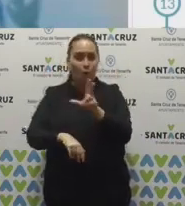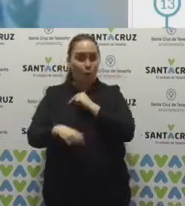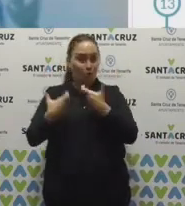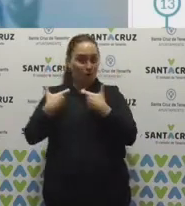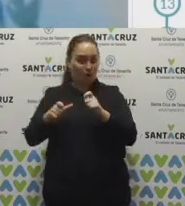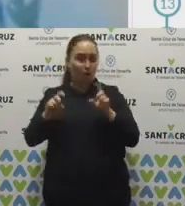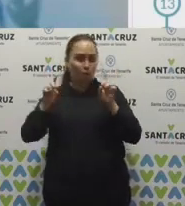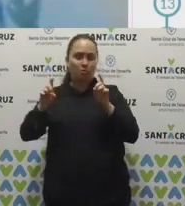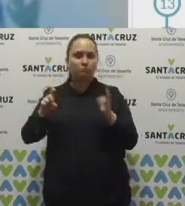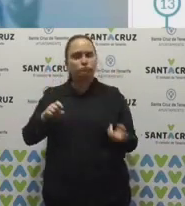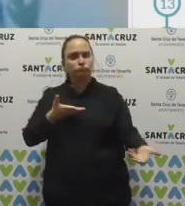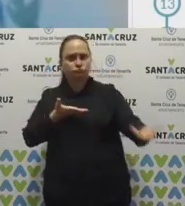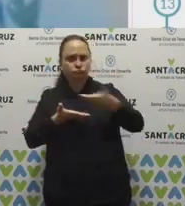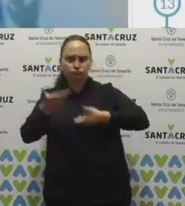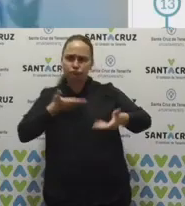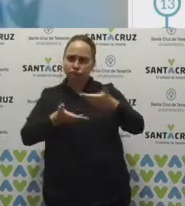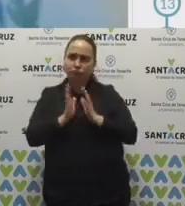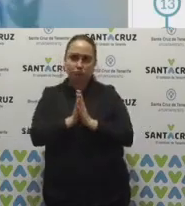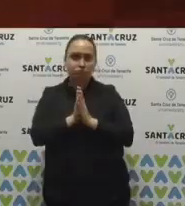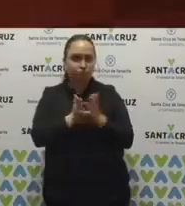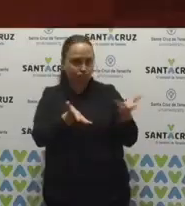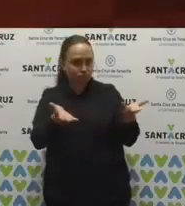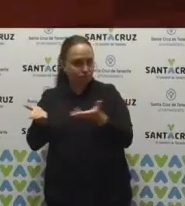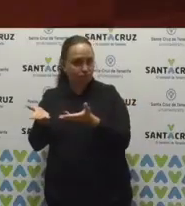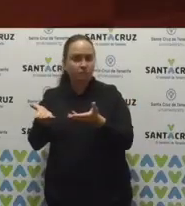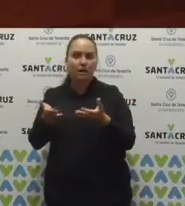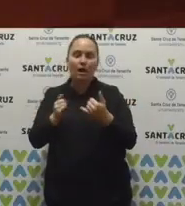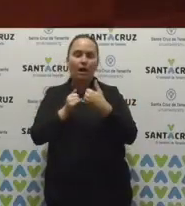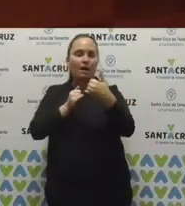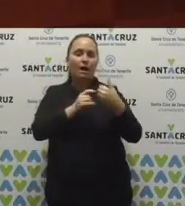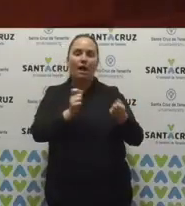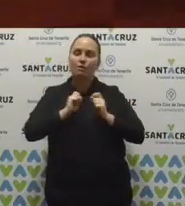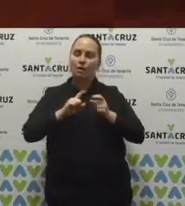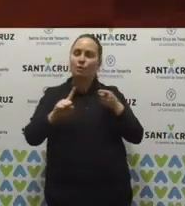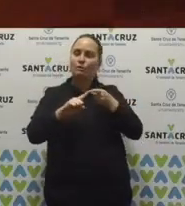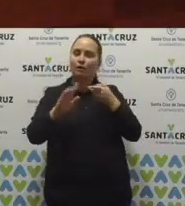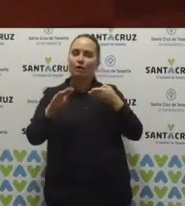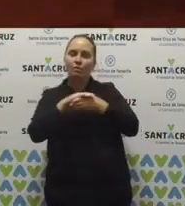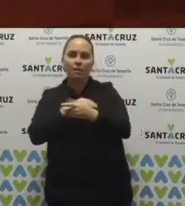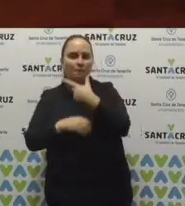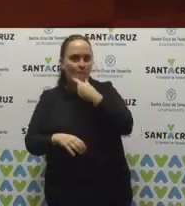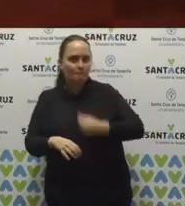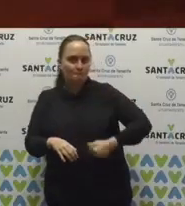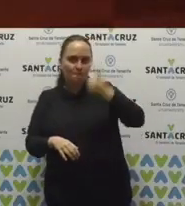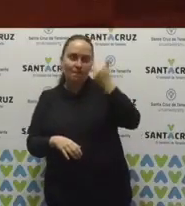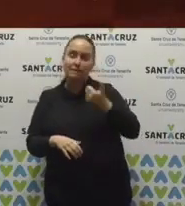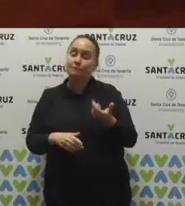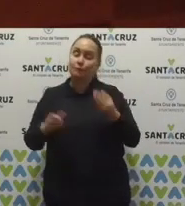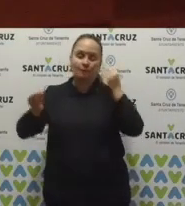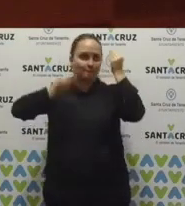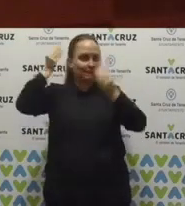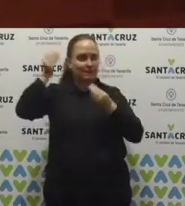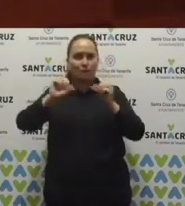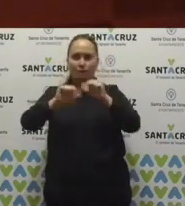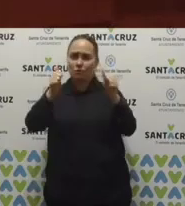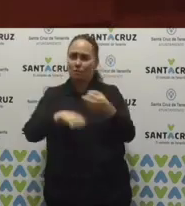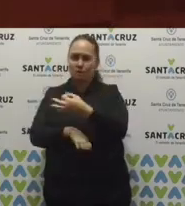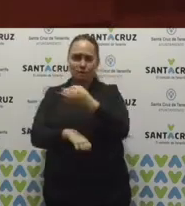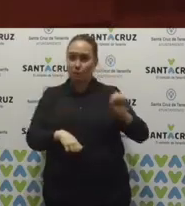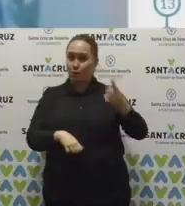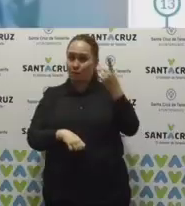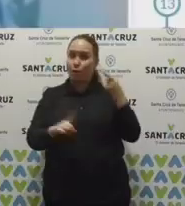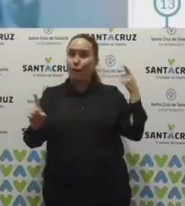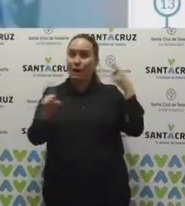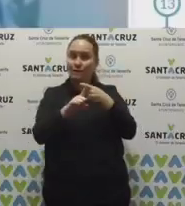línea que sí que nos faciliten este acceso pero la manera más efectiva que encontramos para no dejar a nadie atrás